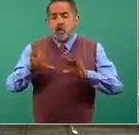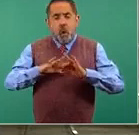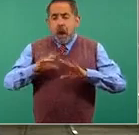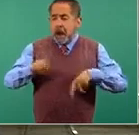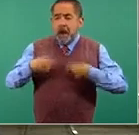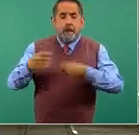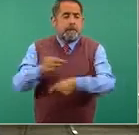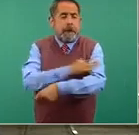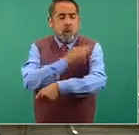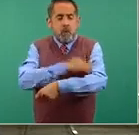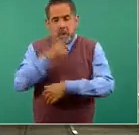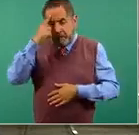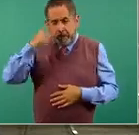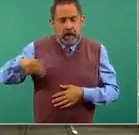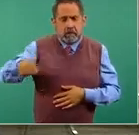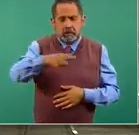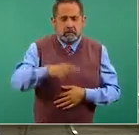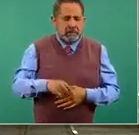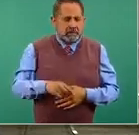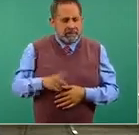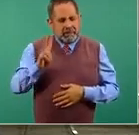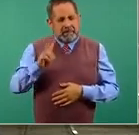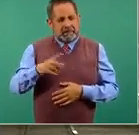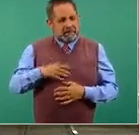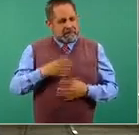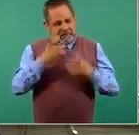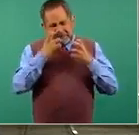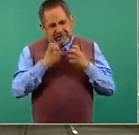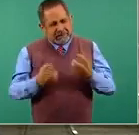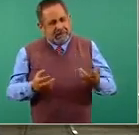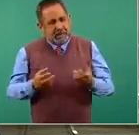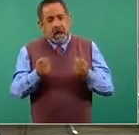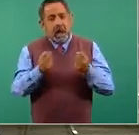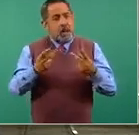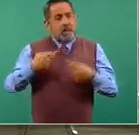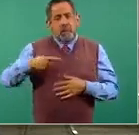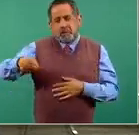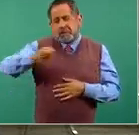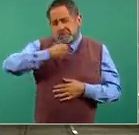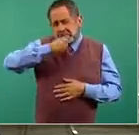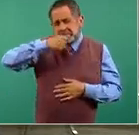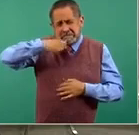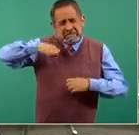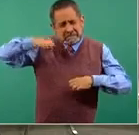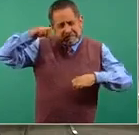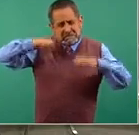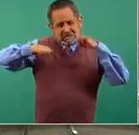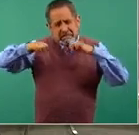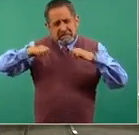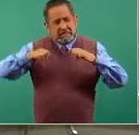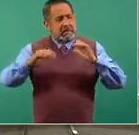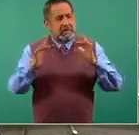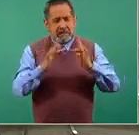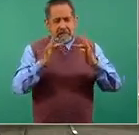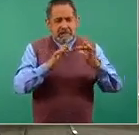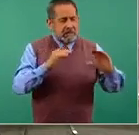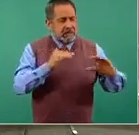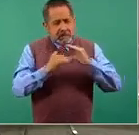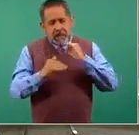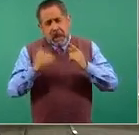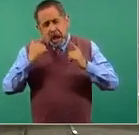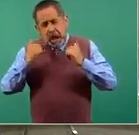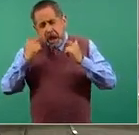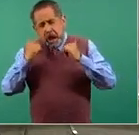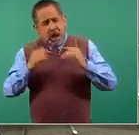vacuna para ellos. La verdad es que me dio mucha tristeza porque hay personas muy viejitas que se comunicaron conmigo y llorando